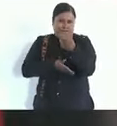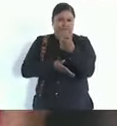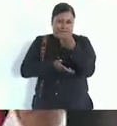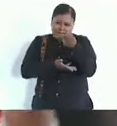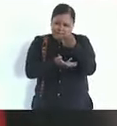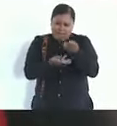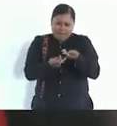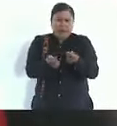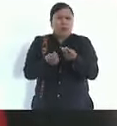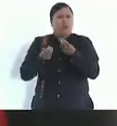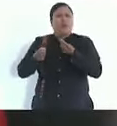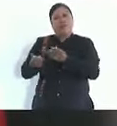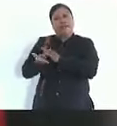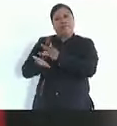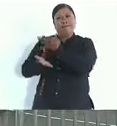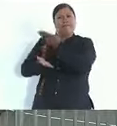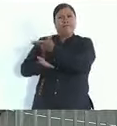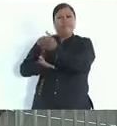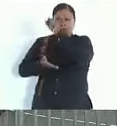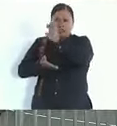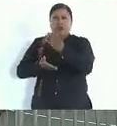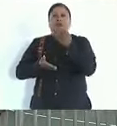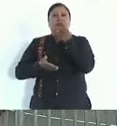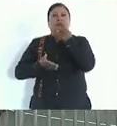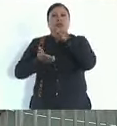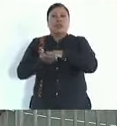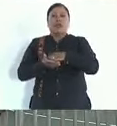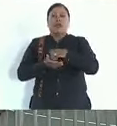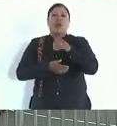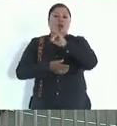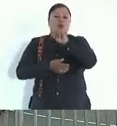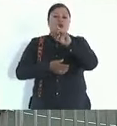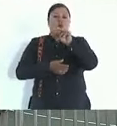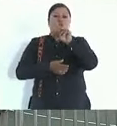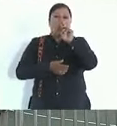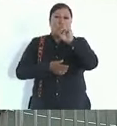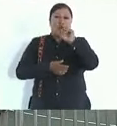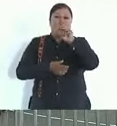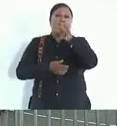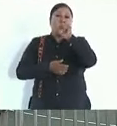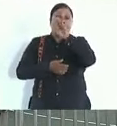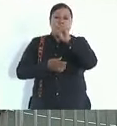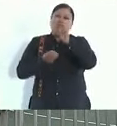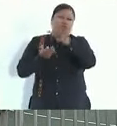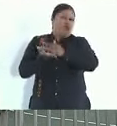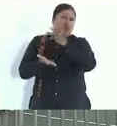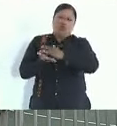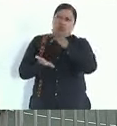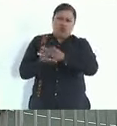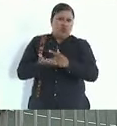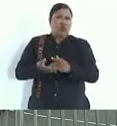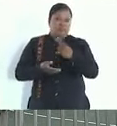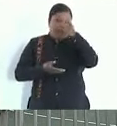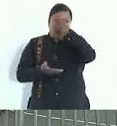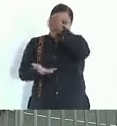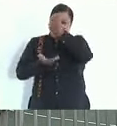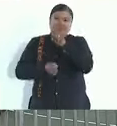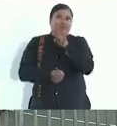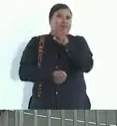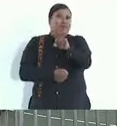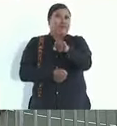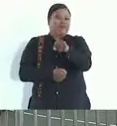Le agradezco mucho al subsecretario Juan Pablo de Botón por habernos apoyado con la asignación de